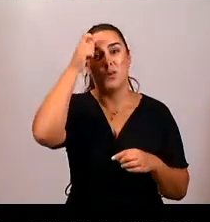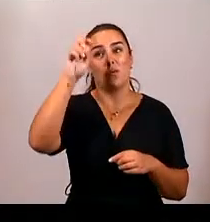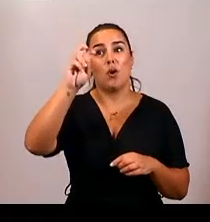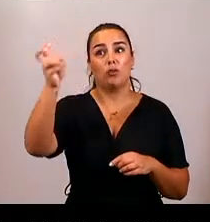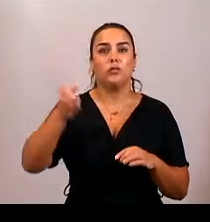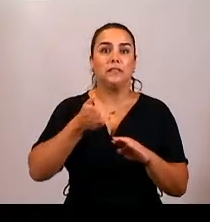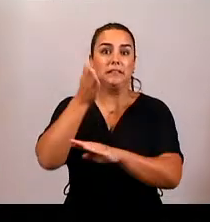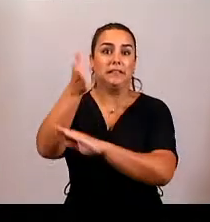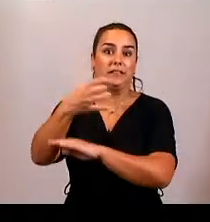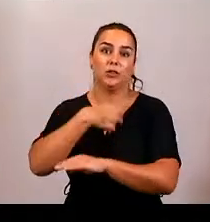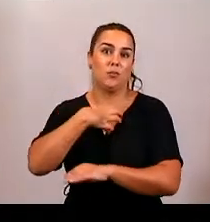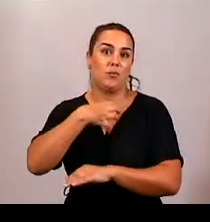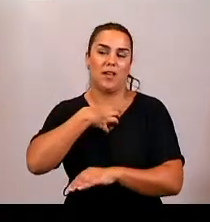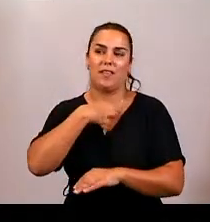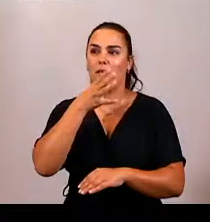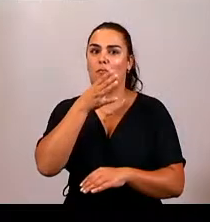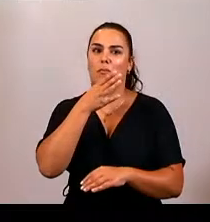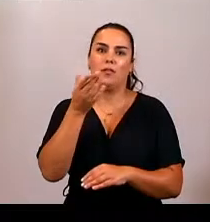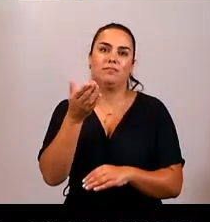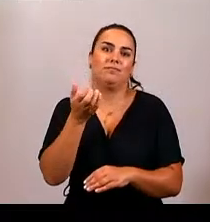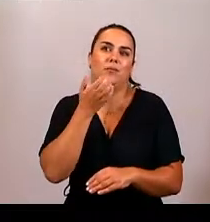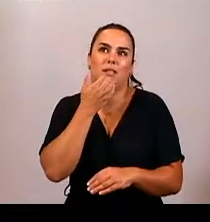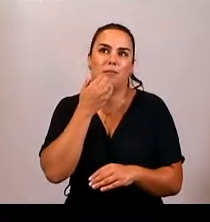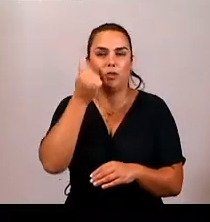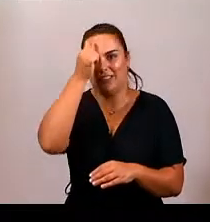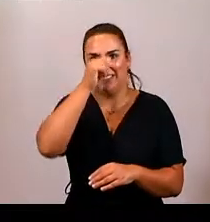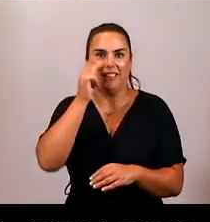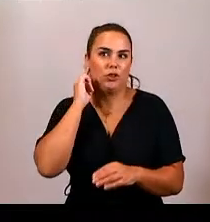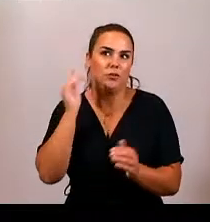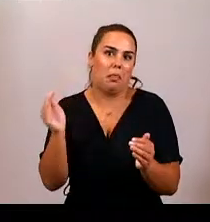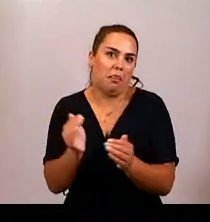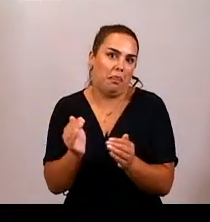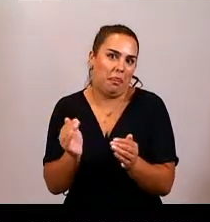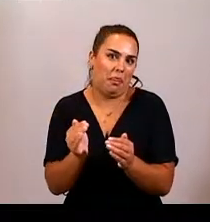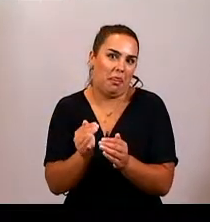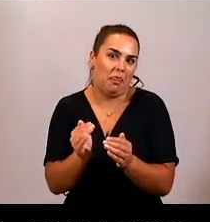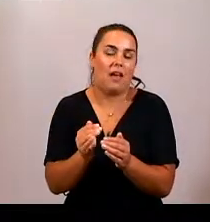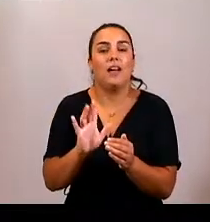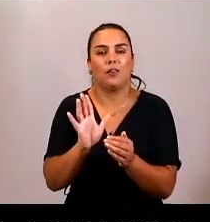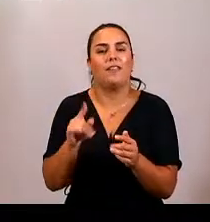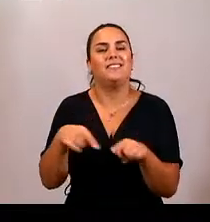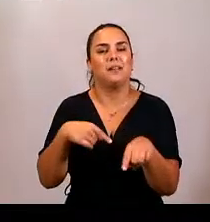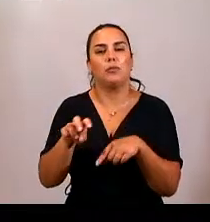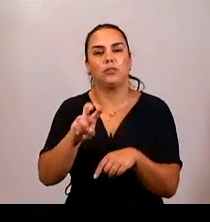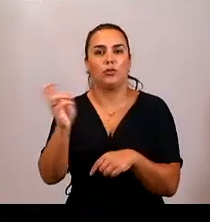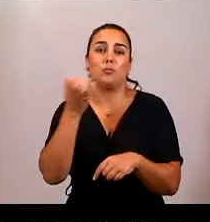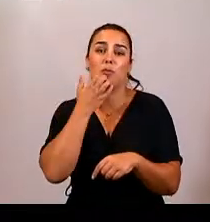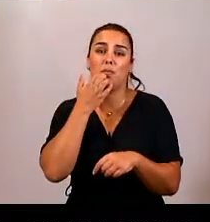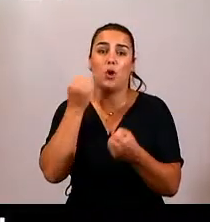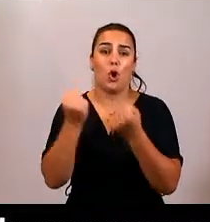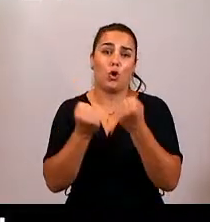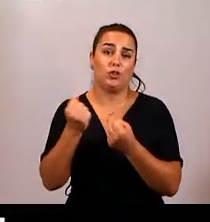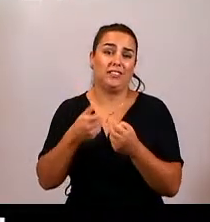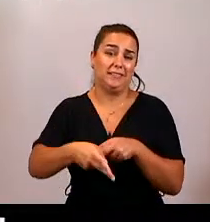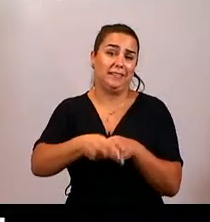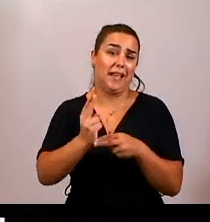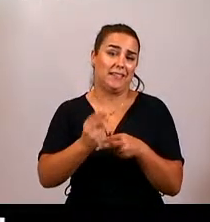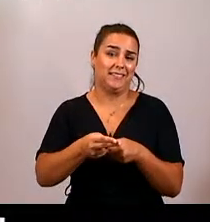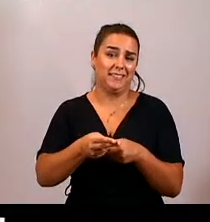pueden llegar los autobuses pues porque hay un número pequeño de chicos y entonces tenemos que ir con otro tipo de transporte, que suelen ser coches tipo